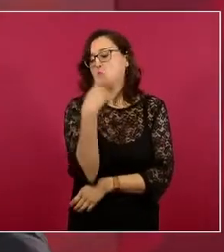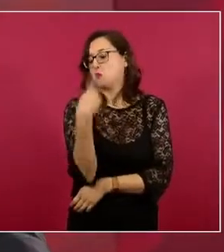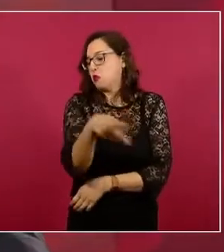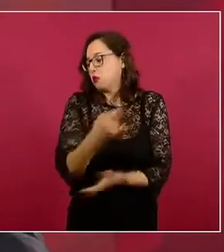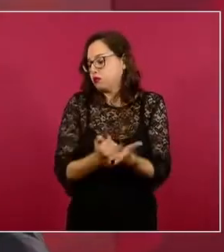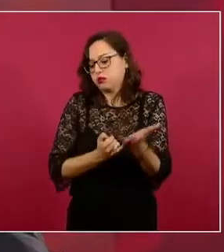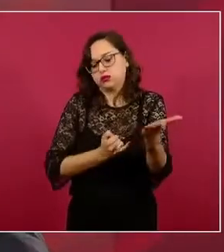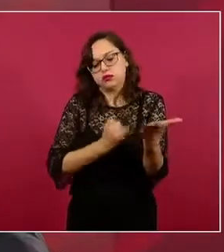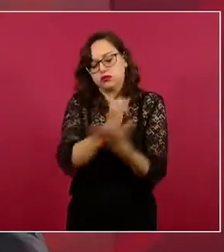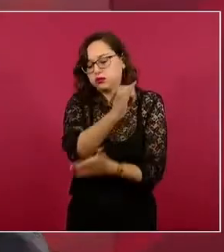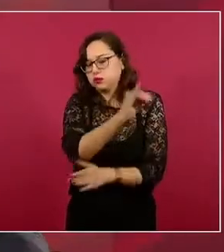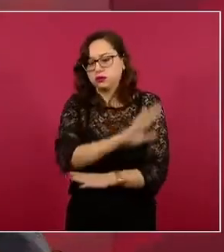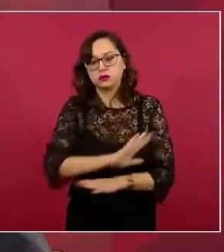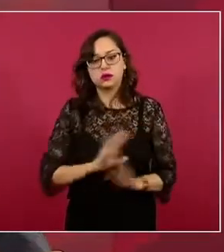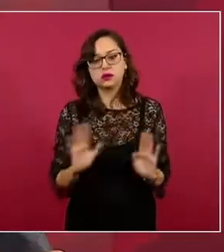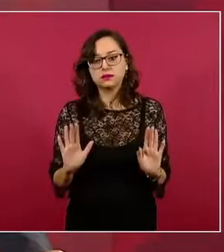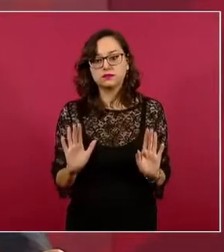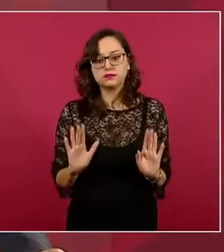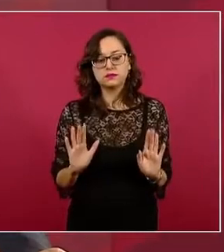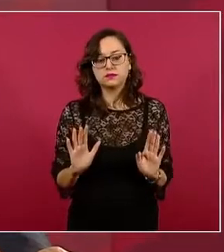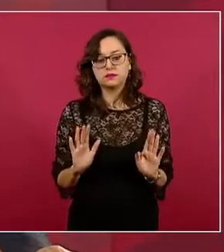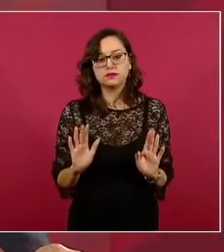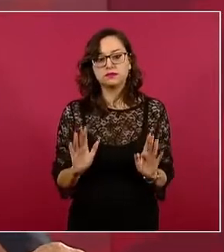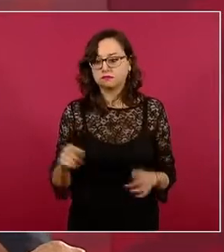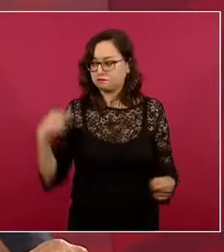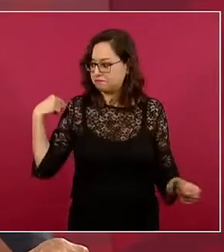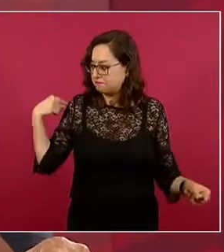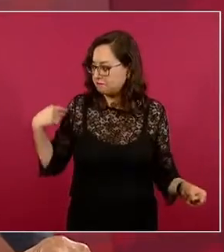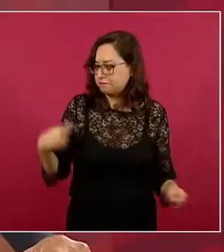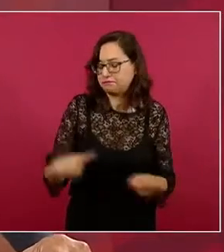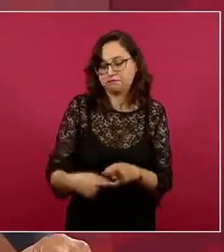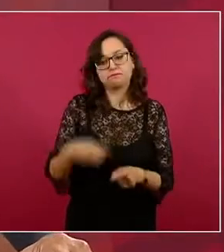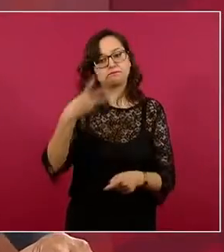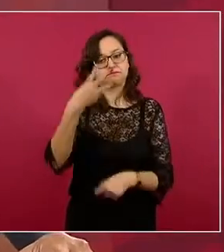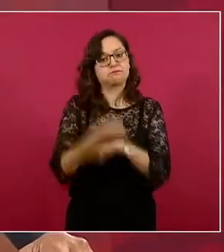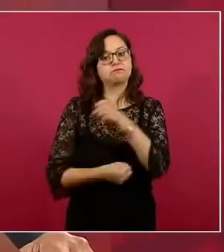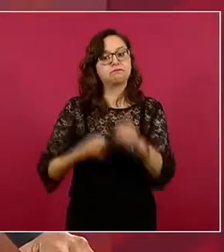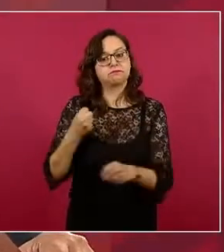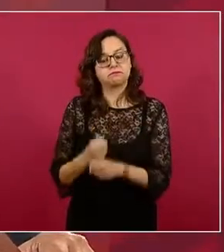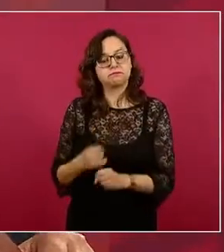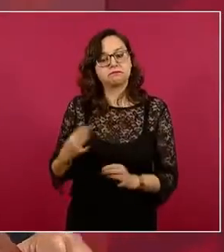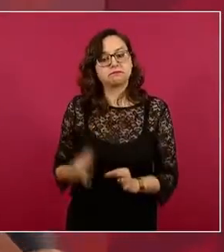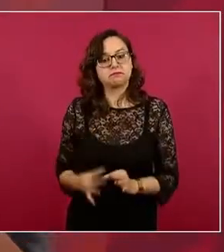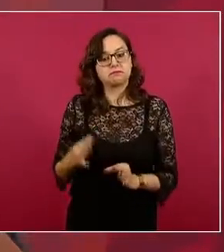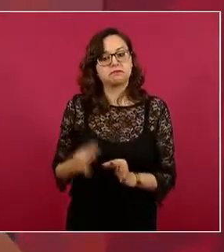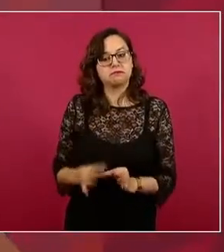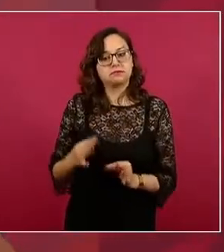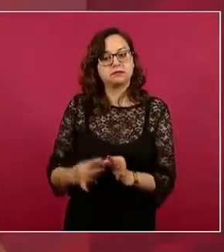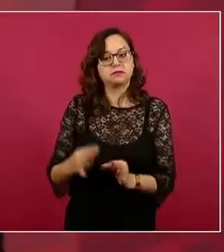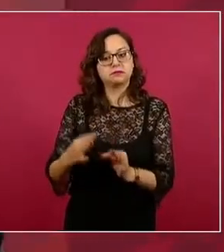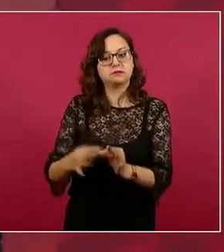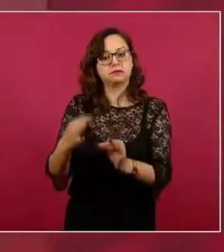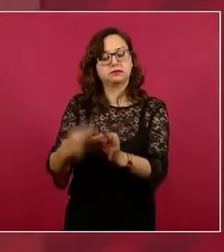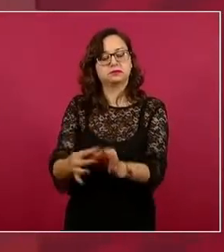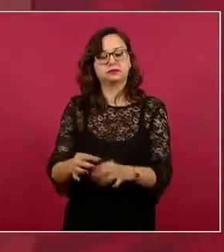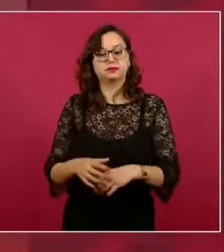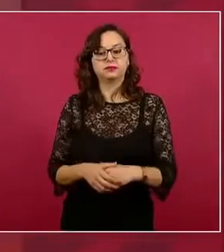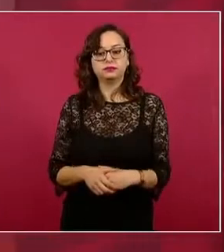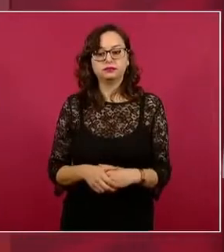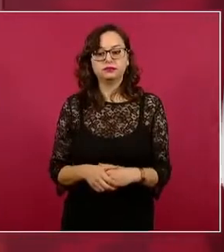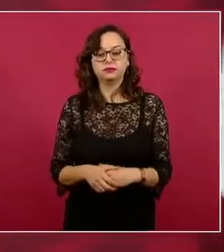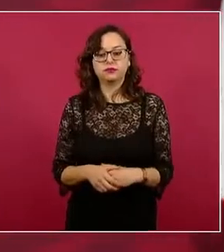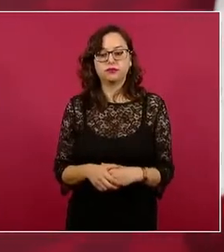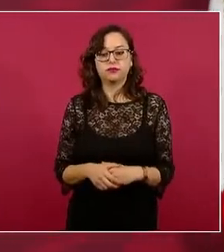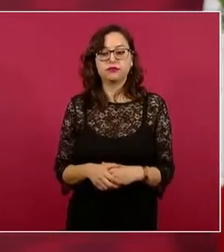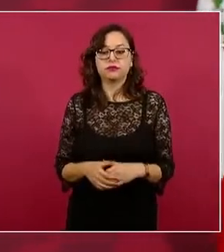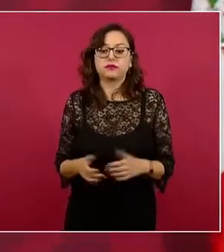directo. Y así lo hemos hecho. Pero